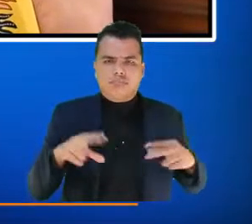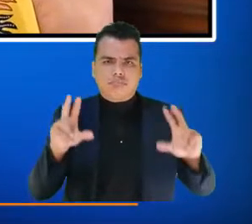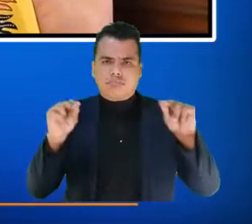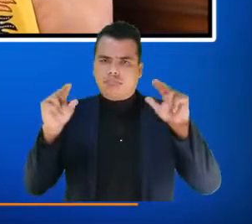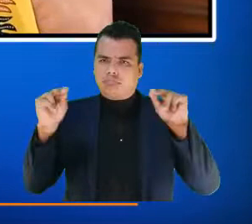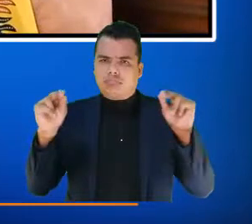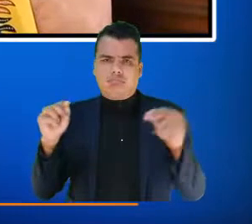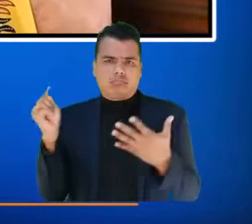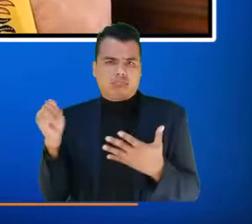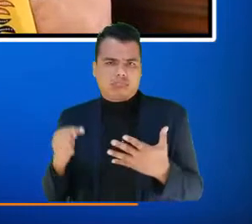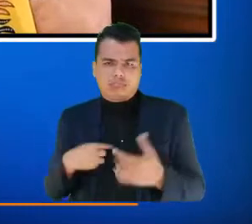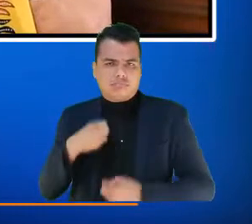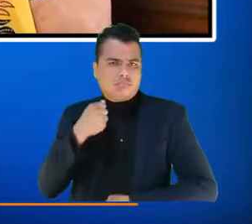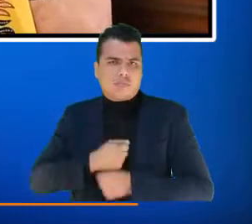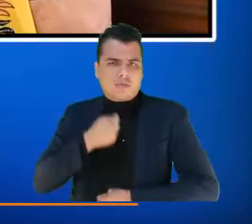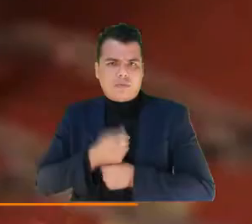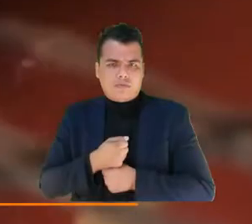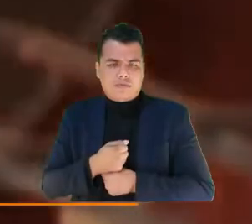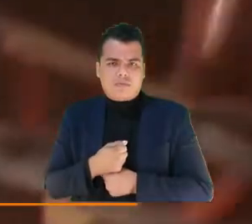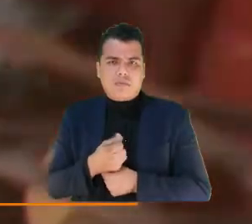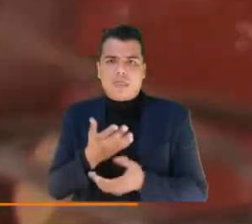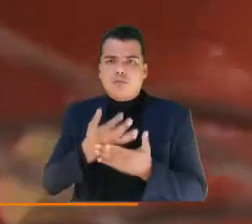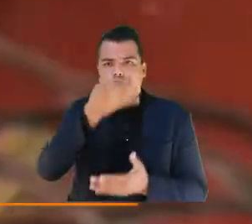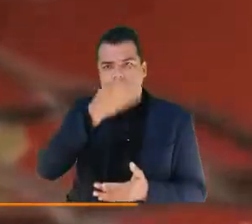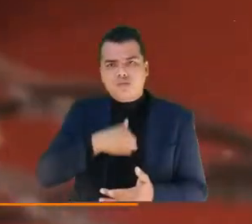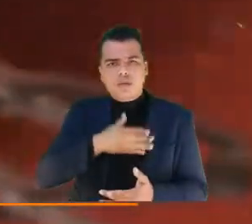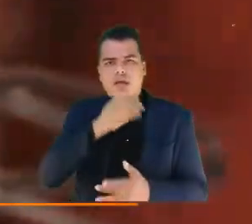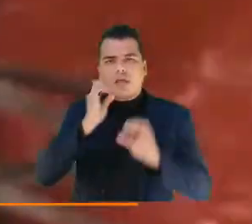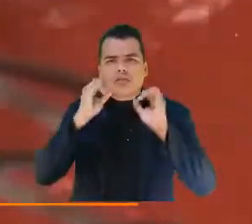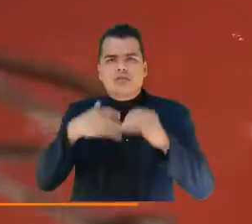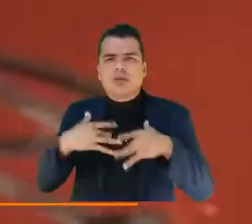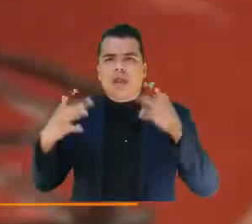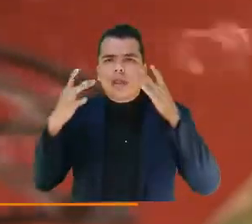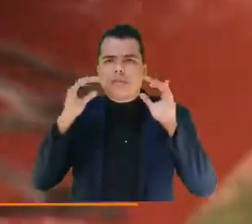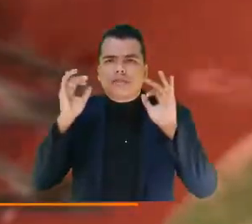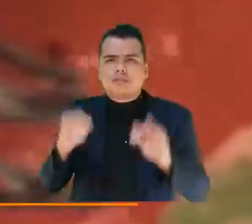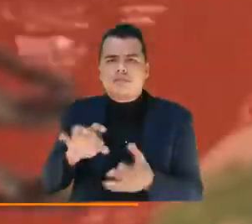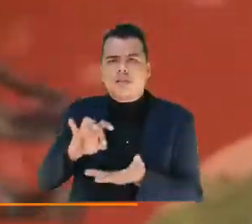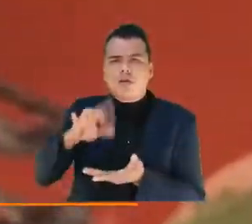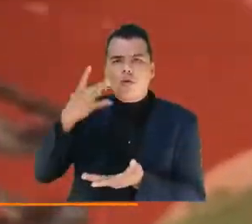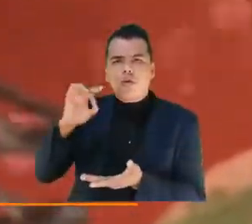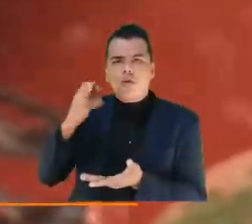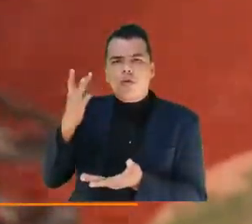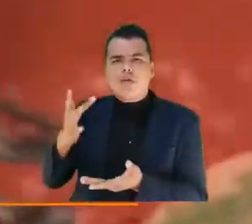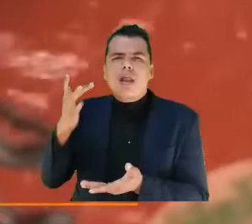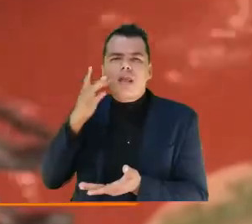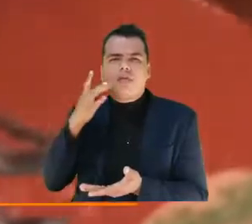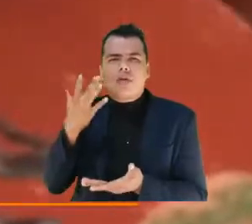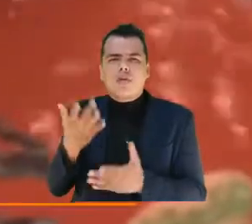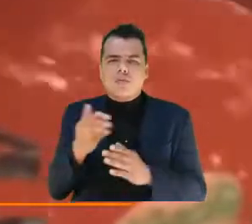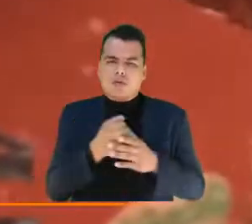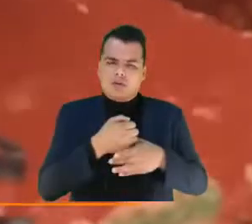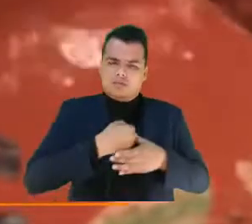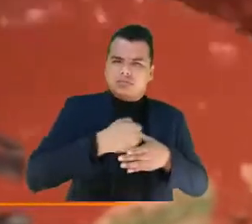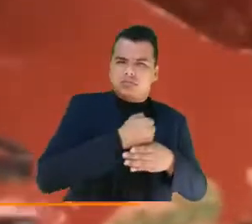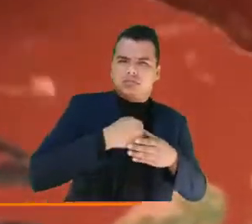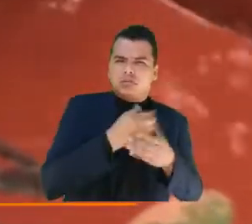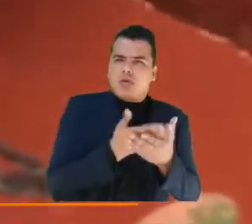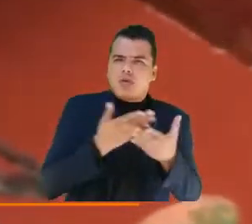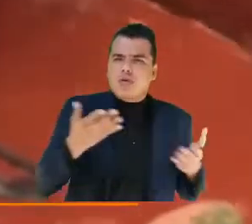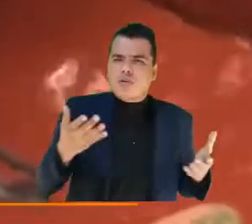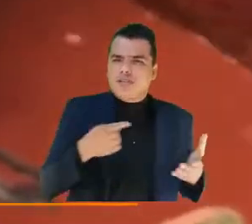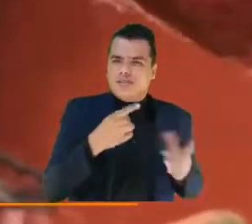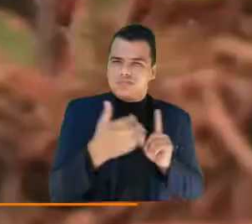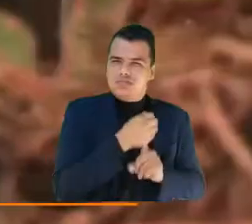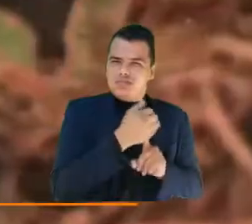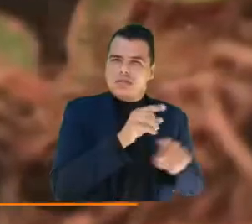usábamos cianuro, el oro lo limpiábamos con plantas medicinales, con plantas